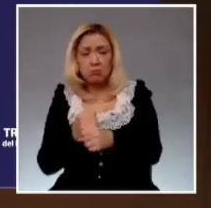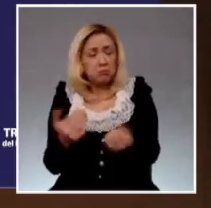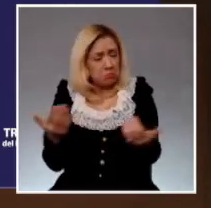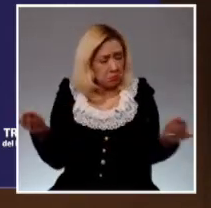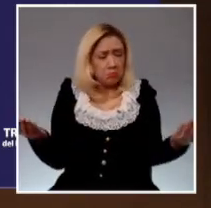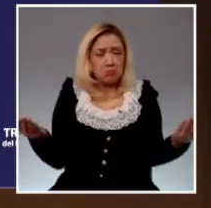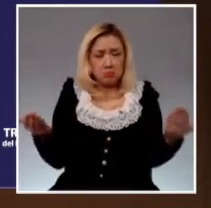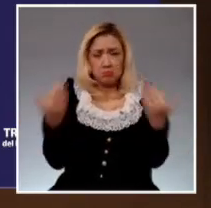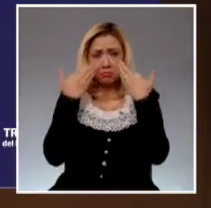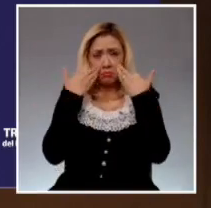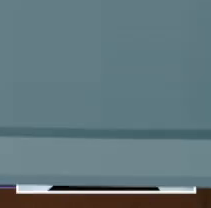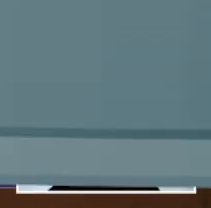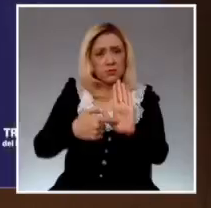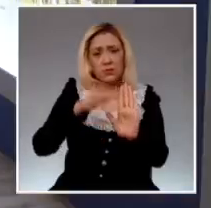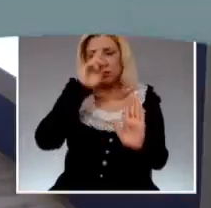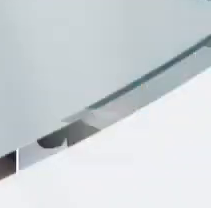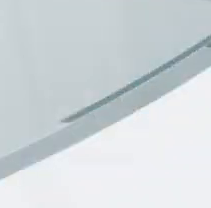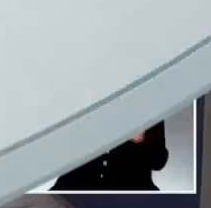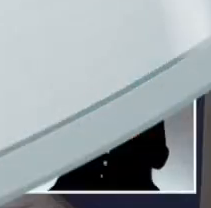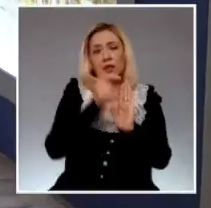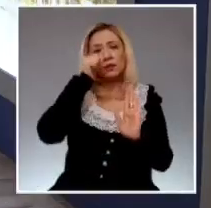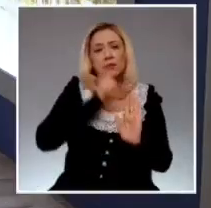ley.